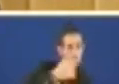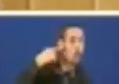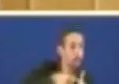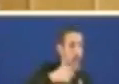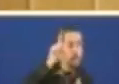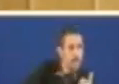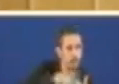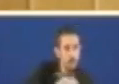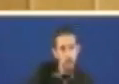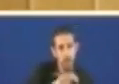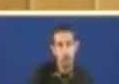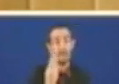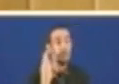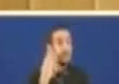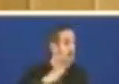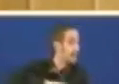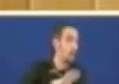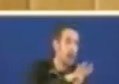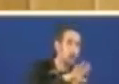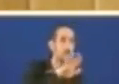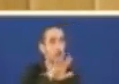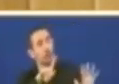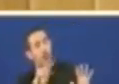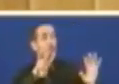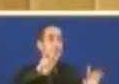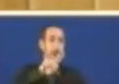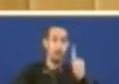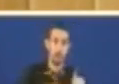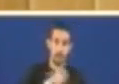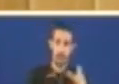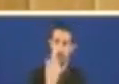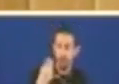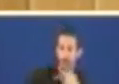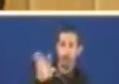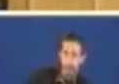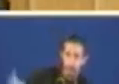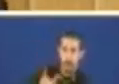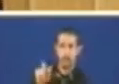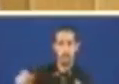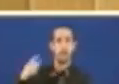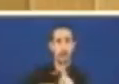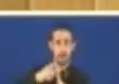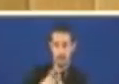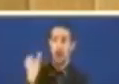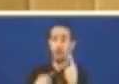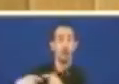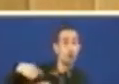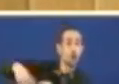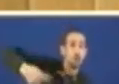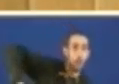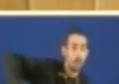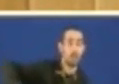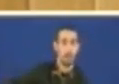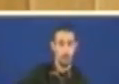colocar 4, 5, 6 ou 7 destes productos. E iso sí, como consecuencia, ademais deste tipo